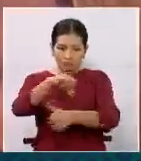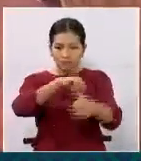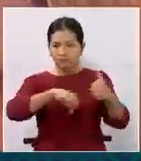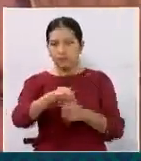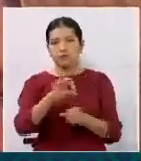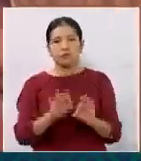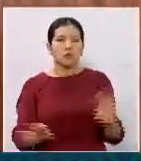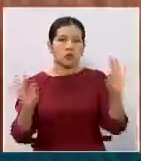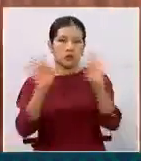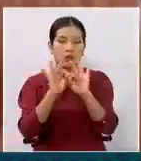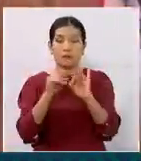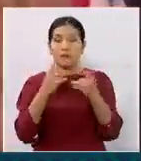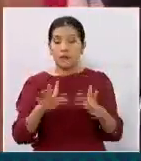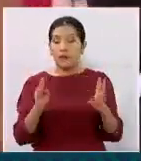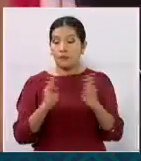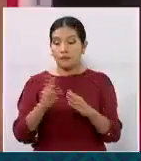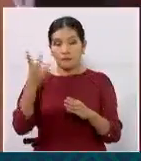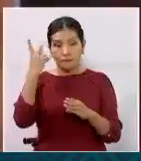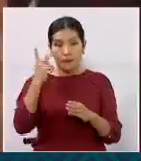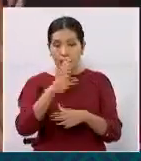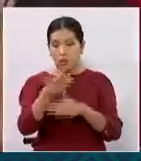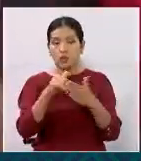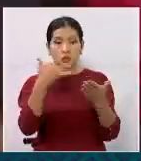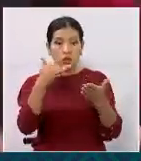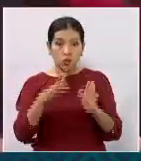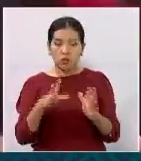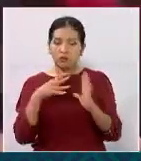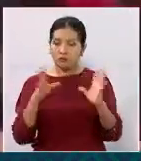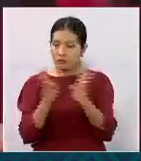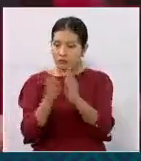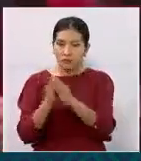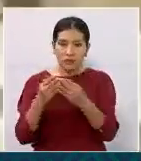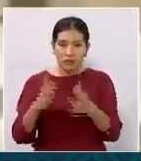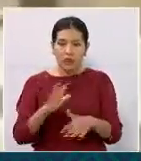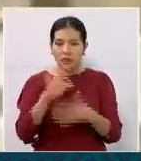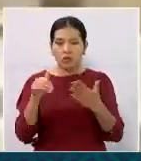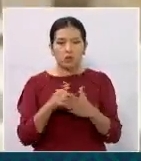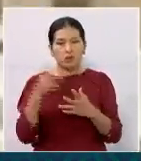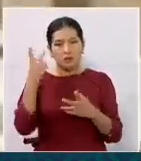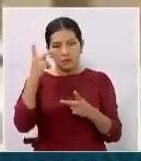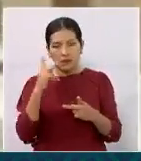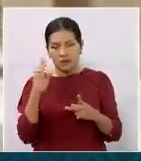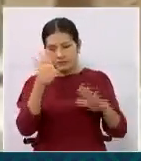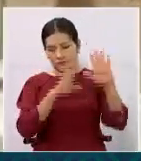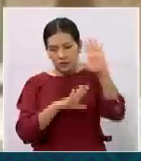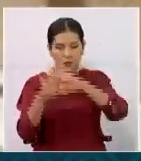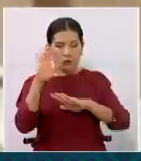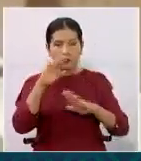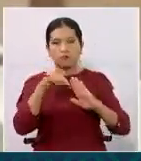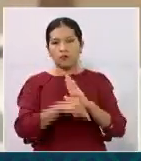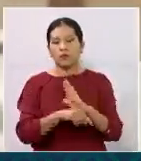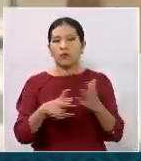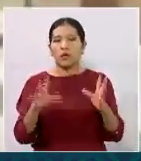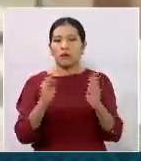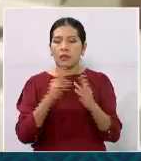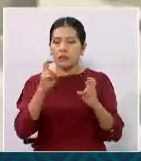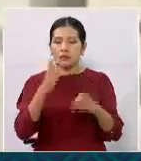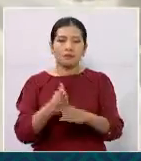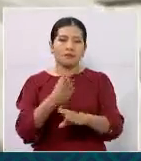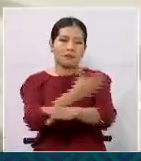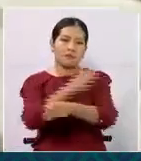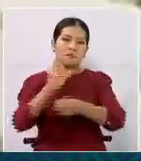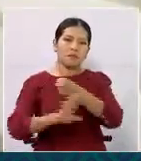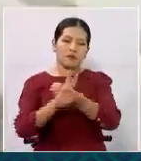que luego de reunirse con los padres de los alumnos, se evidenció que se encuentran bastante afectados y adelantó que se profundizará el trabajo de prevención de la